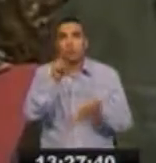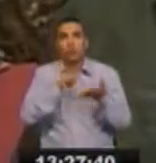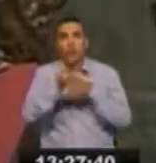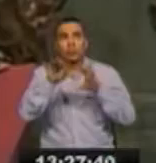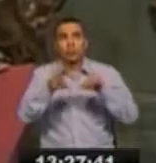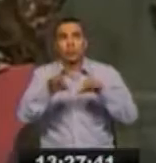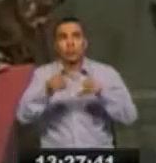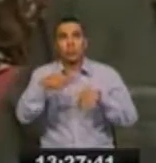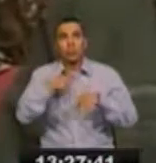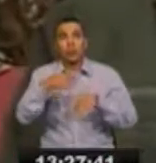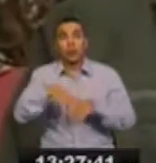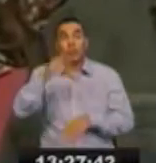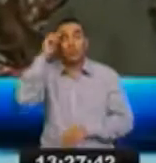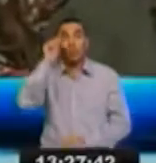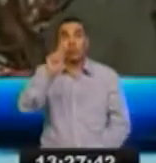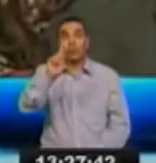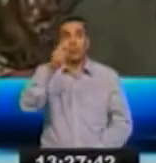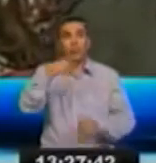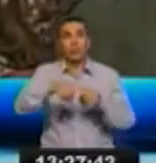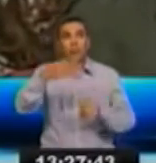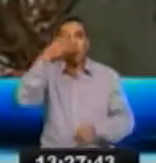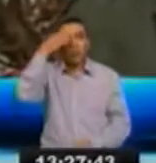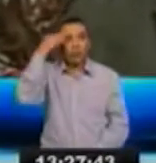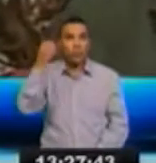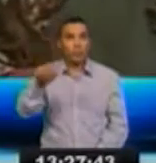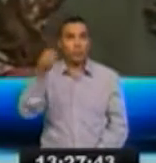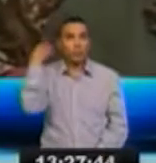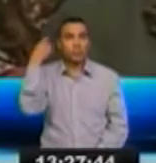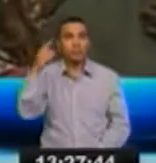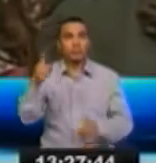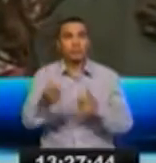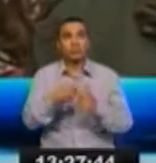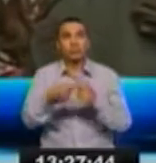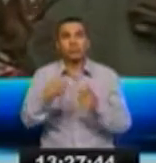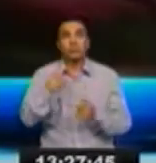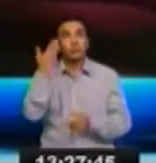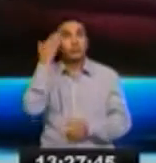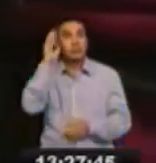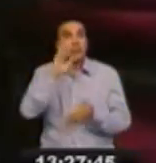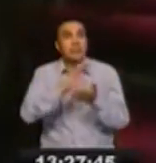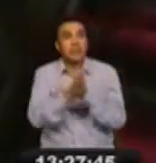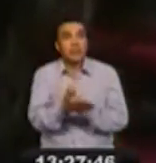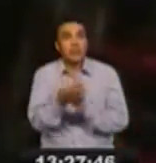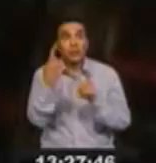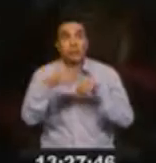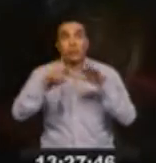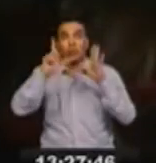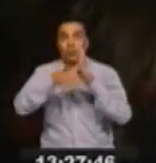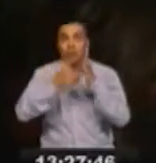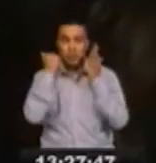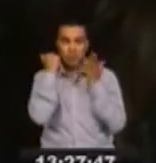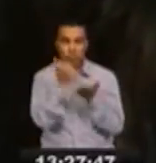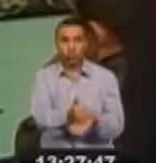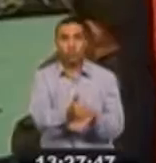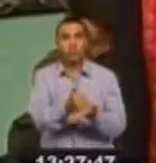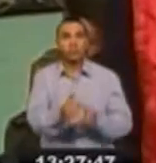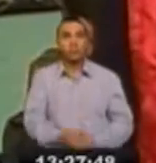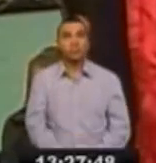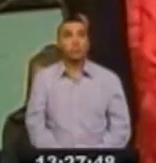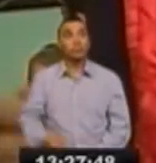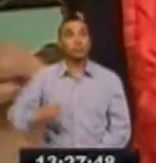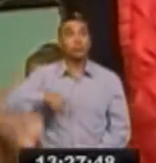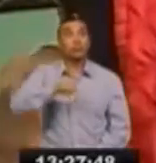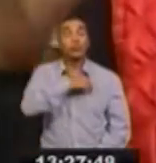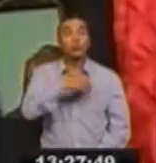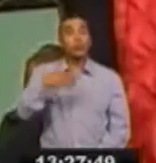vez aprendí un poquito, pero me he olvidado. No sé por dónde comenzar ahora. Pero de inmediato recibió asesoramiento. Nosotros